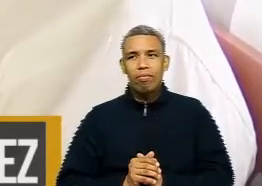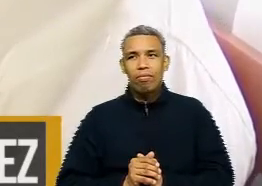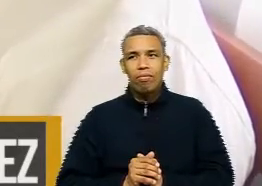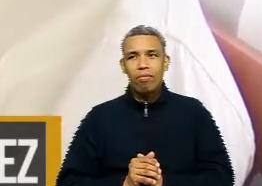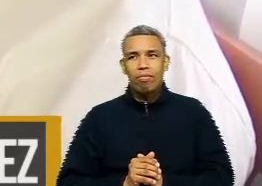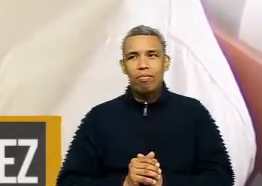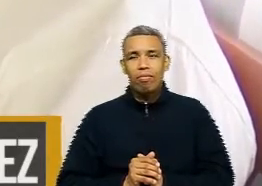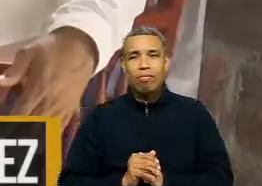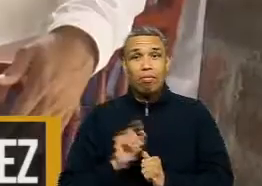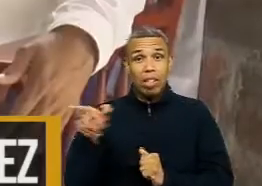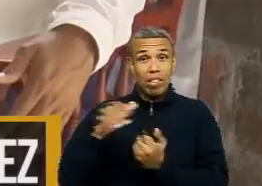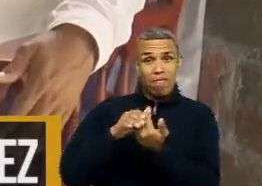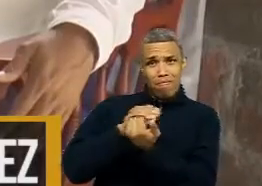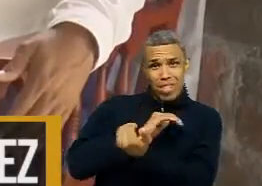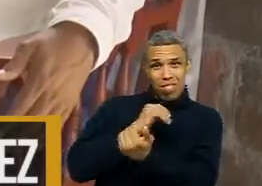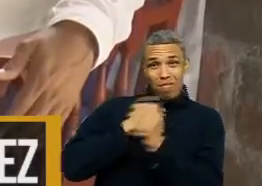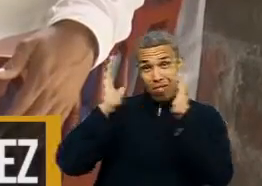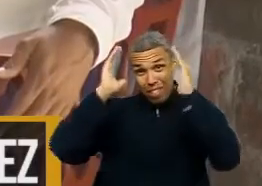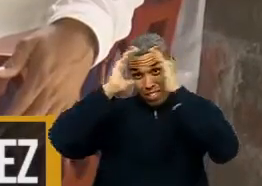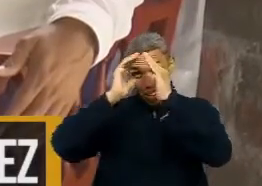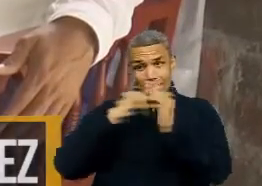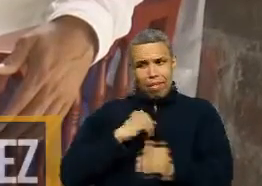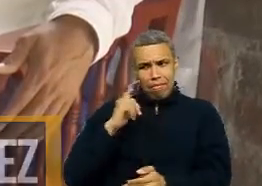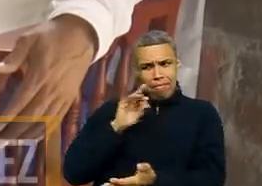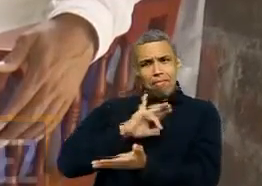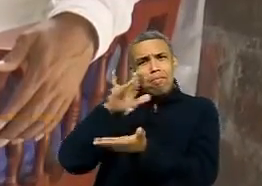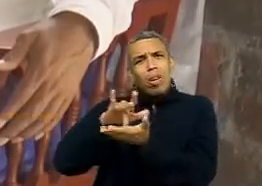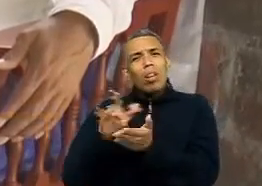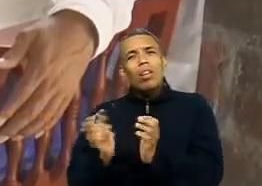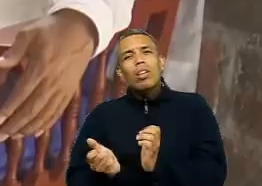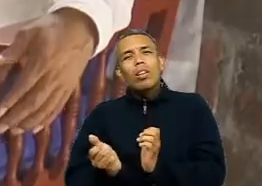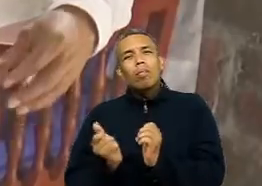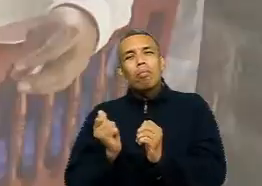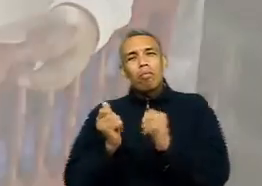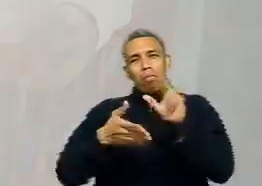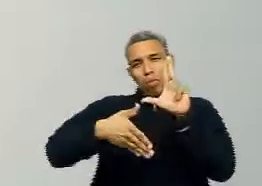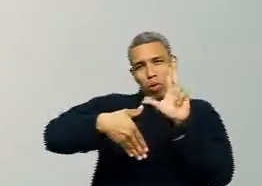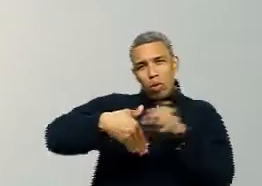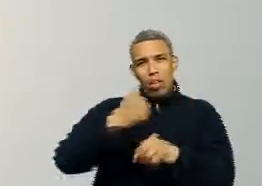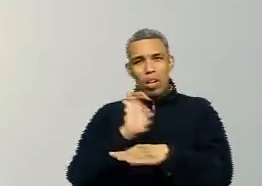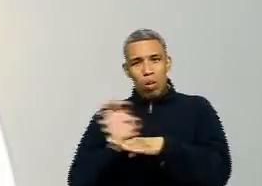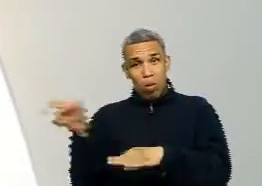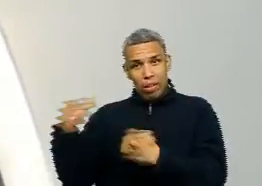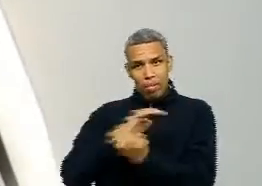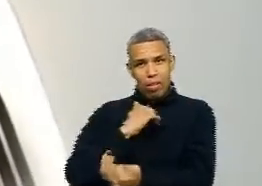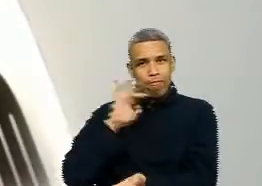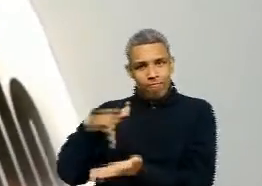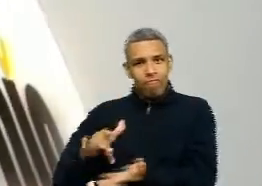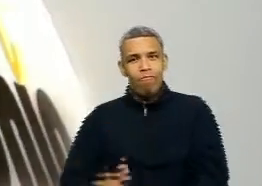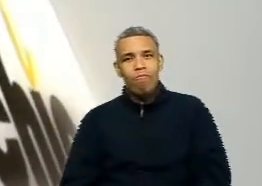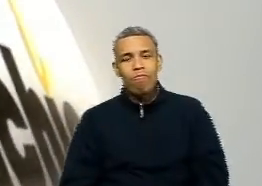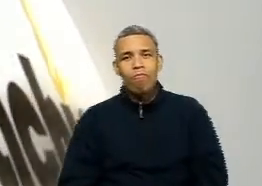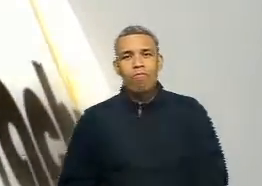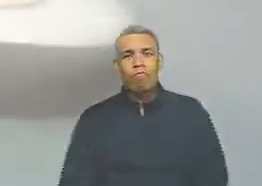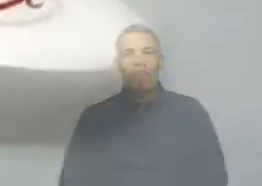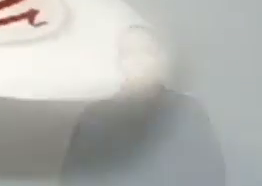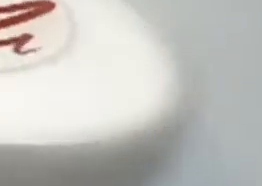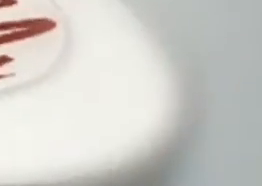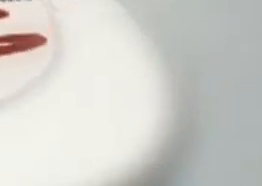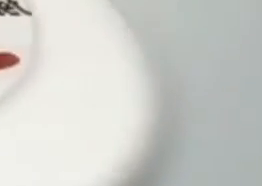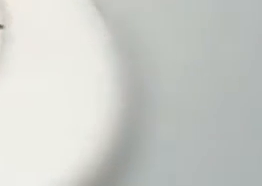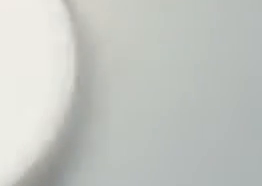del Paraíso uno de los encuentros del Suramericano Sub-20 a cumplirse en Ecuador. Hasta aquí los deportes, con el patrocinio